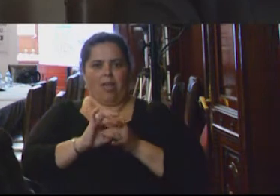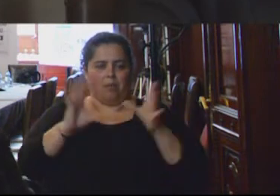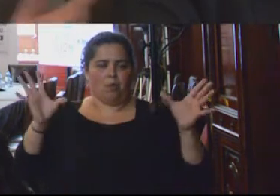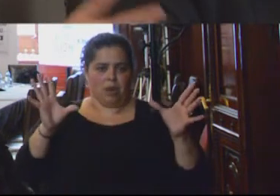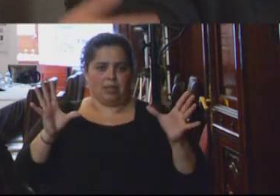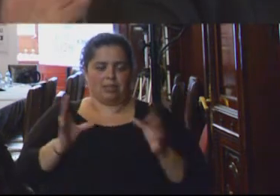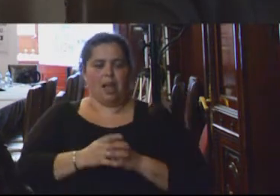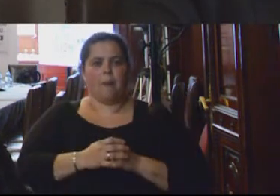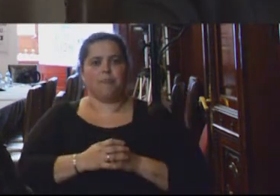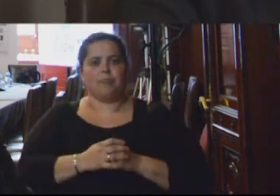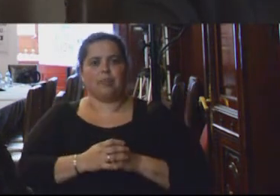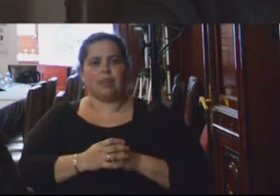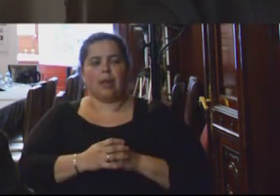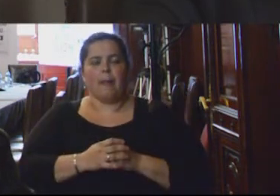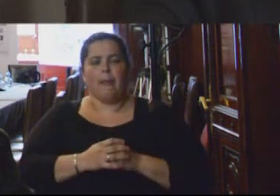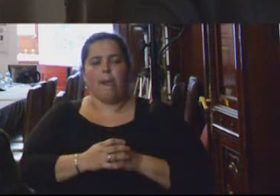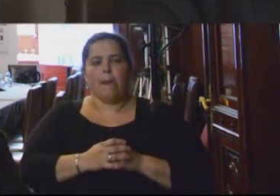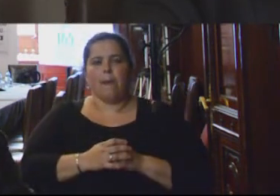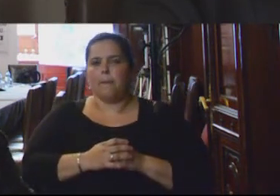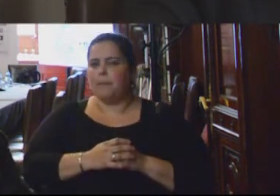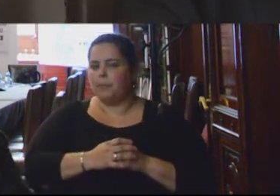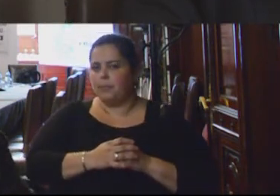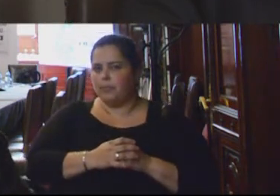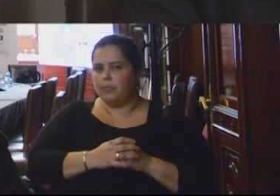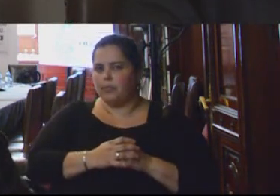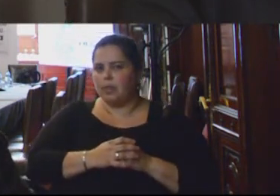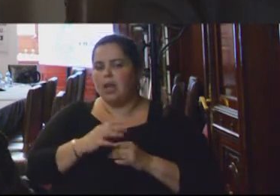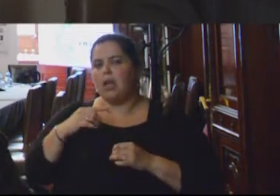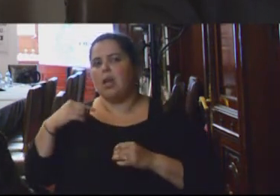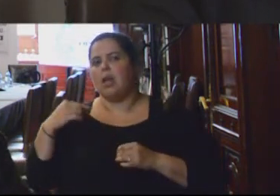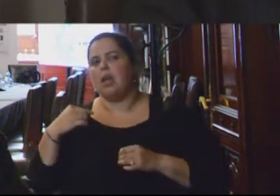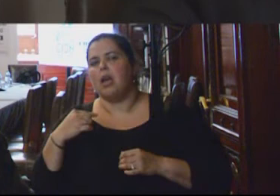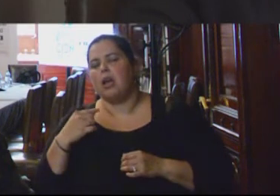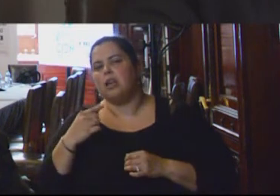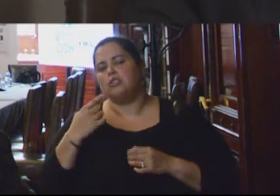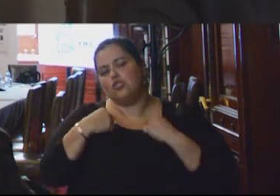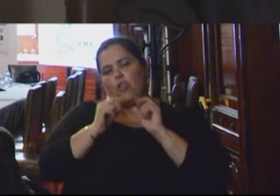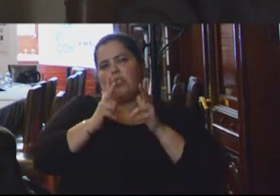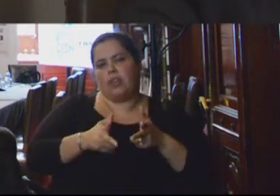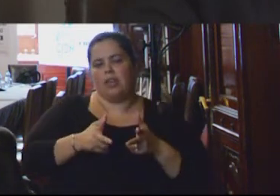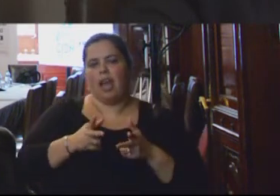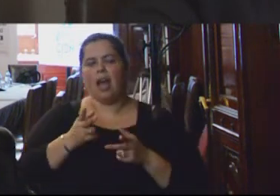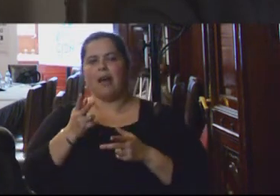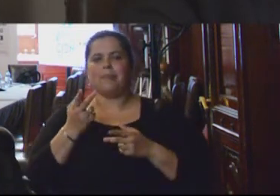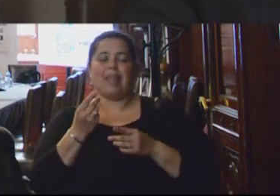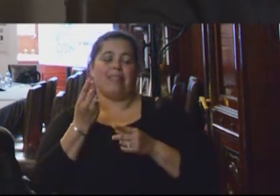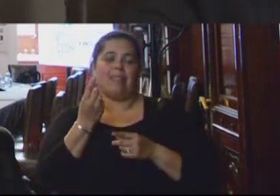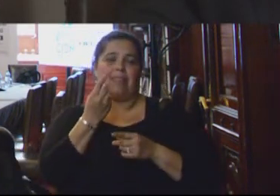planteamiento, que César lo ha hecho y van a estar ustedes. Por lo tanto, yo diría, Desde el 2007